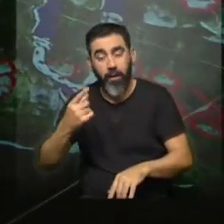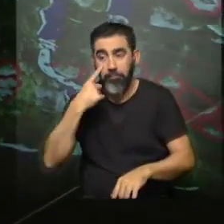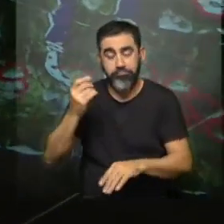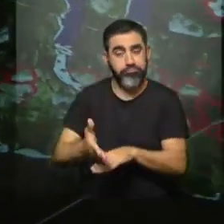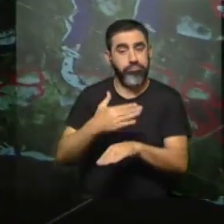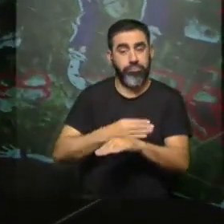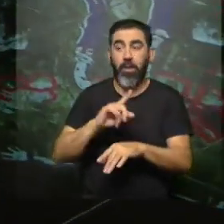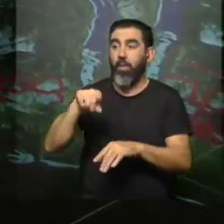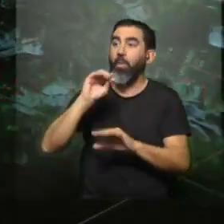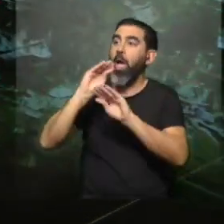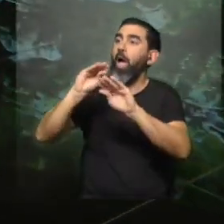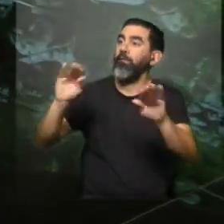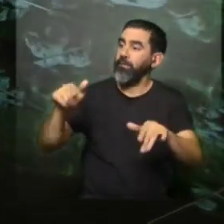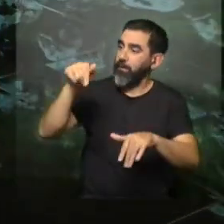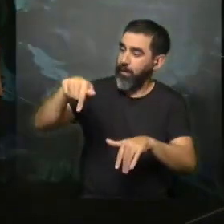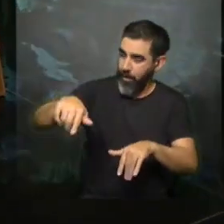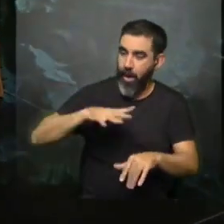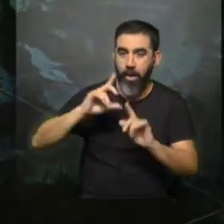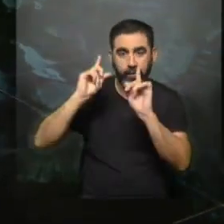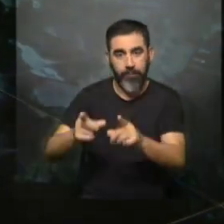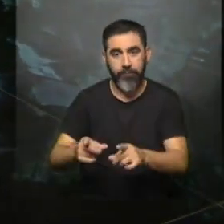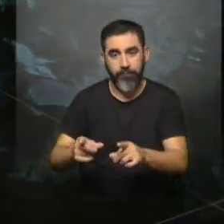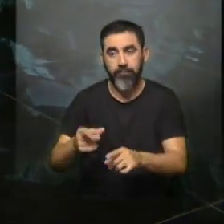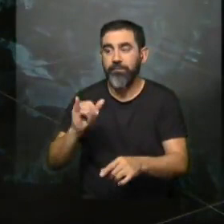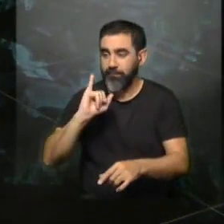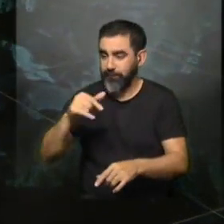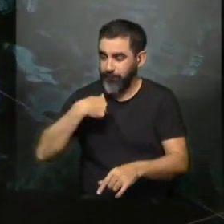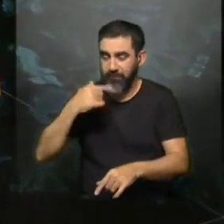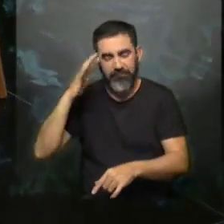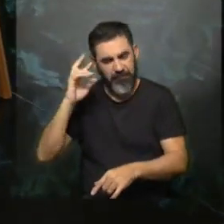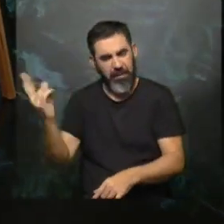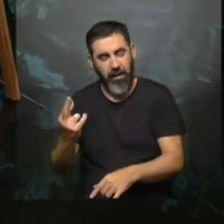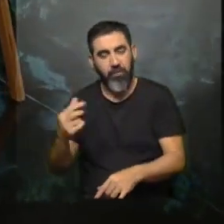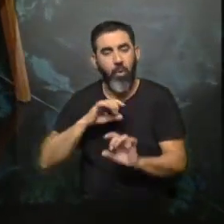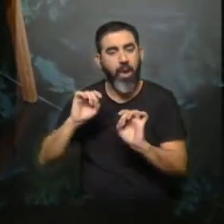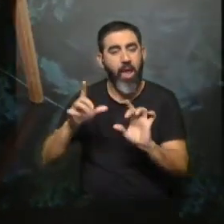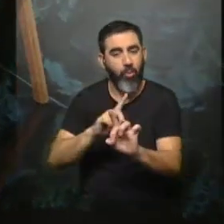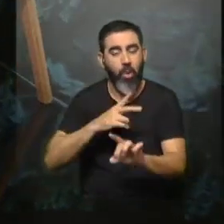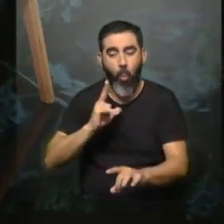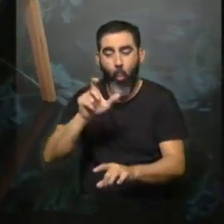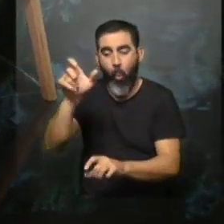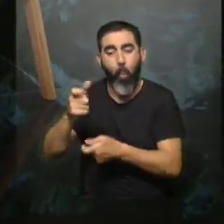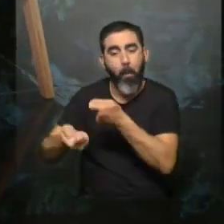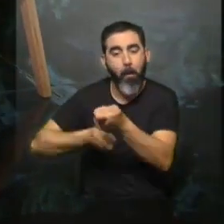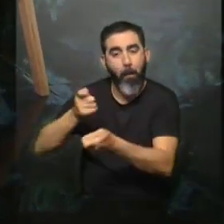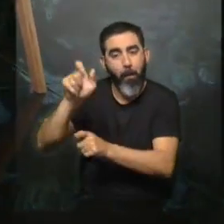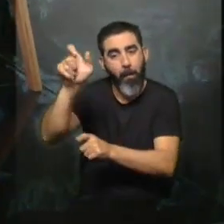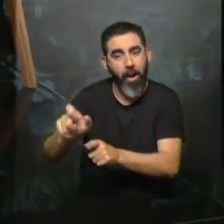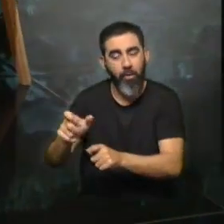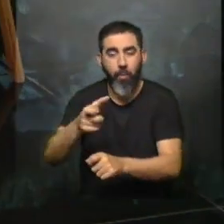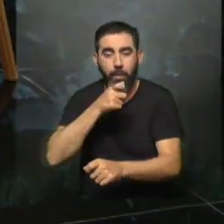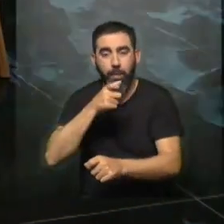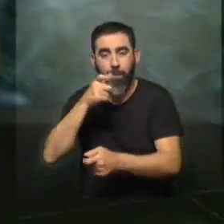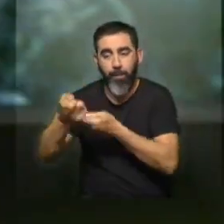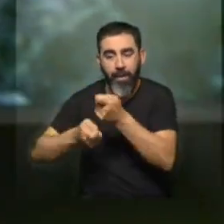cuenta antes y nos dijo, ahora sí, eso que tengo ahí que me parecía raro no es natural, es humano. Alguien acumuló esas piedras